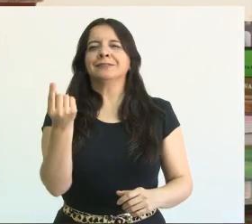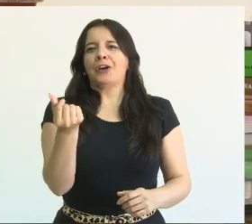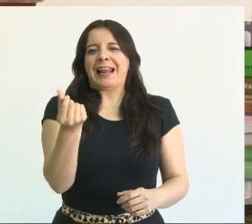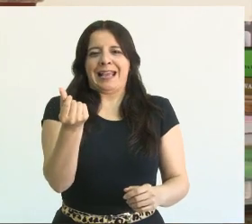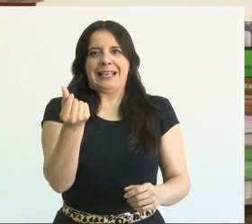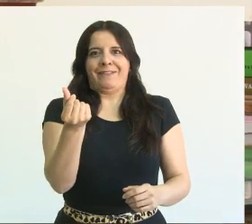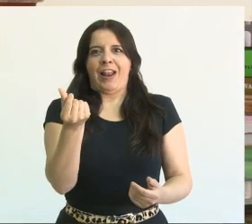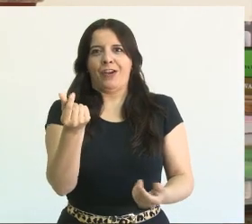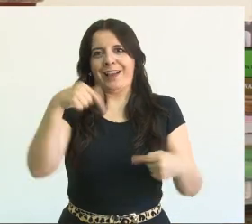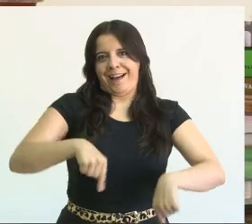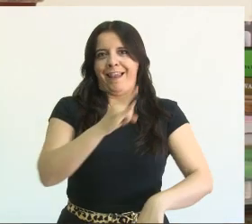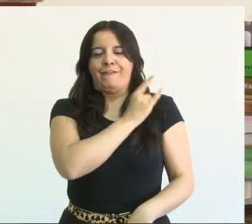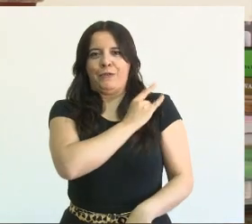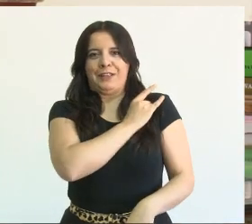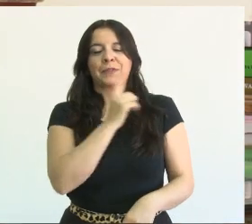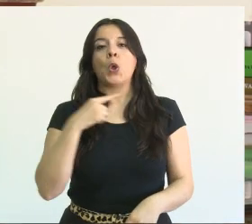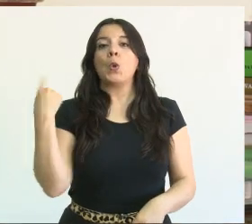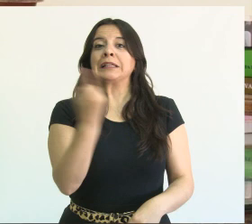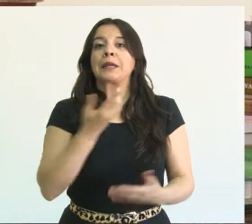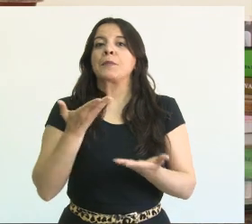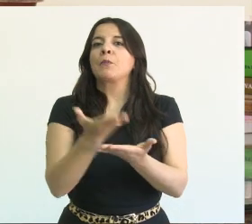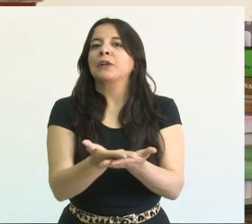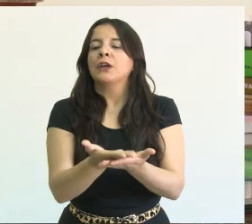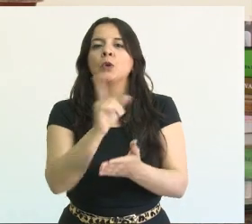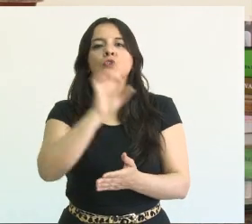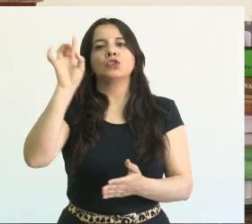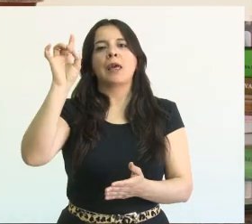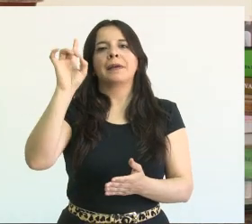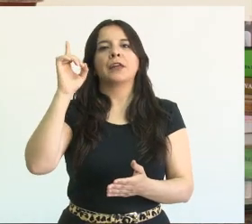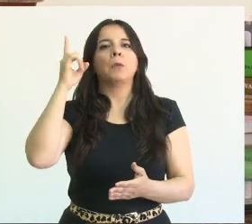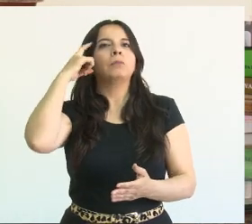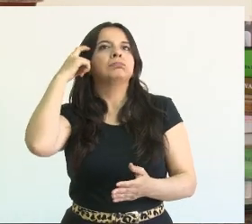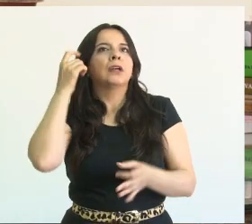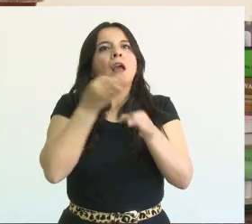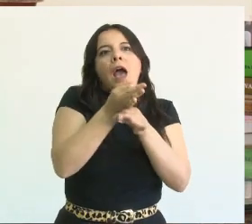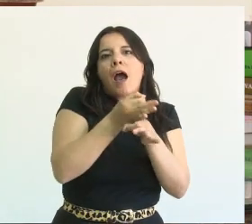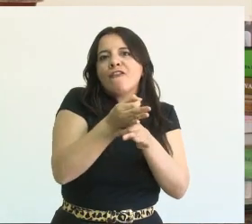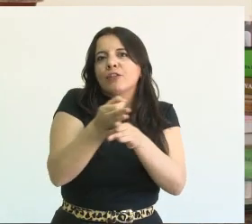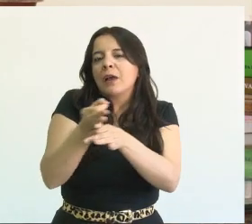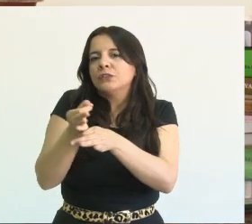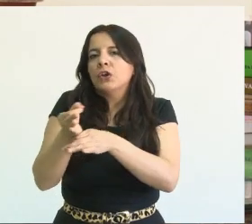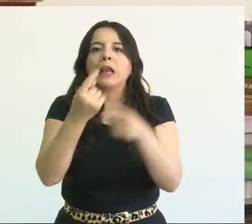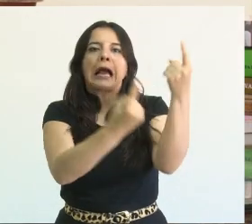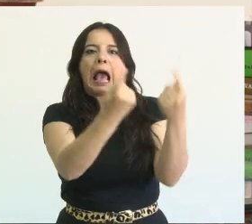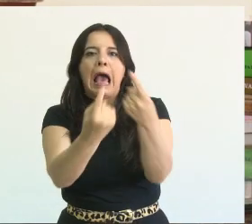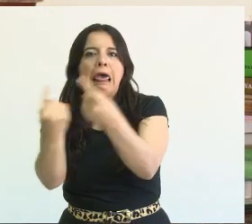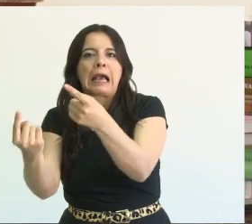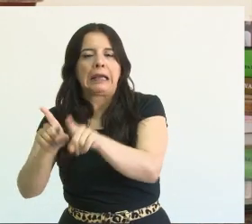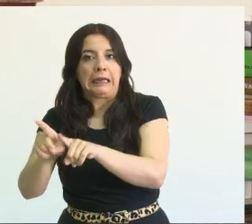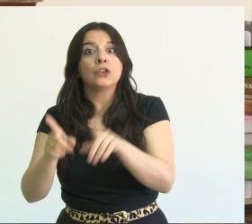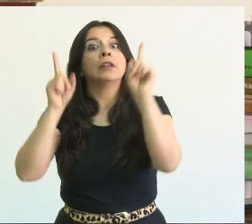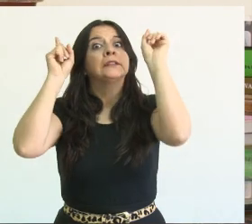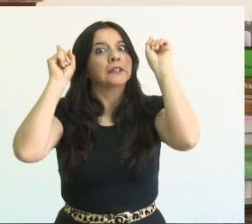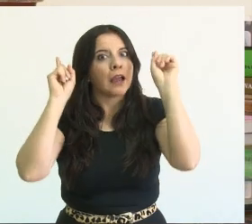lo que nos enriquece también como facultad. Nuestra propuesta no solo tiene que ver con la formación en cada una de esas disciplinas, en cada una de